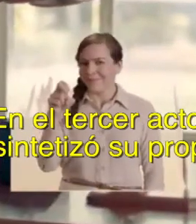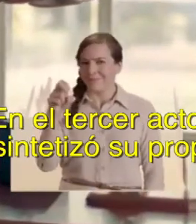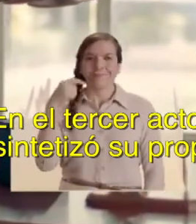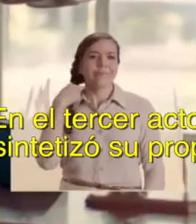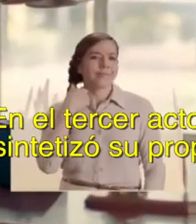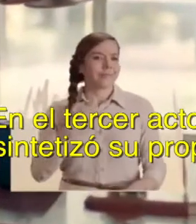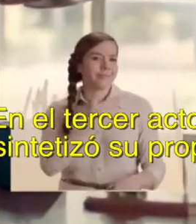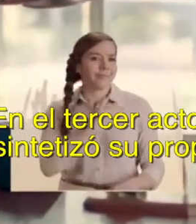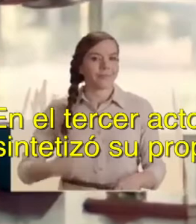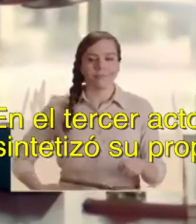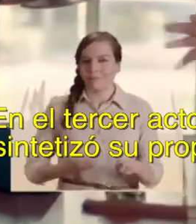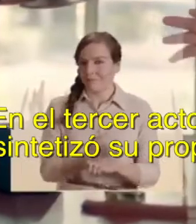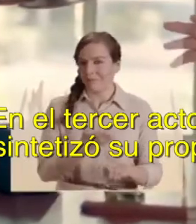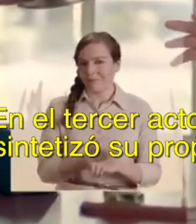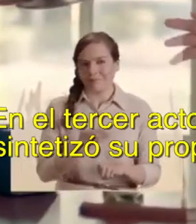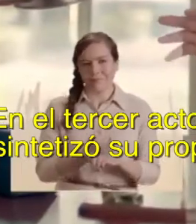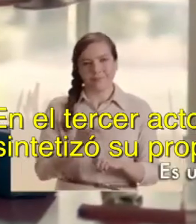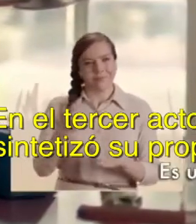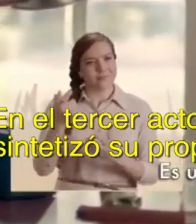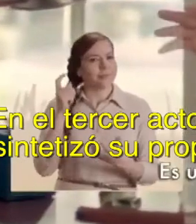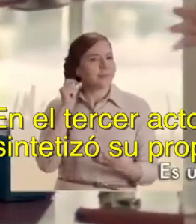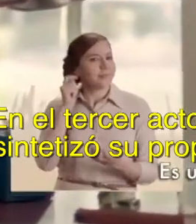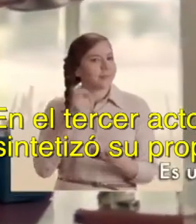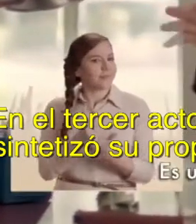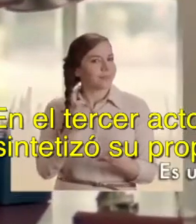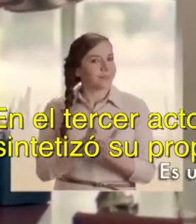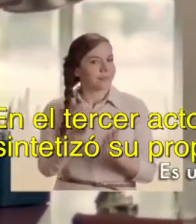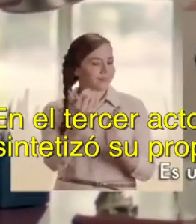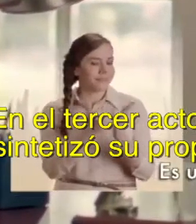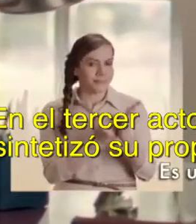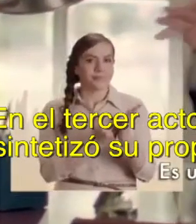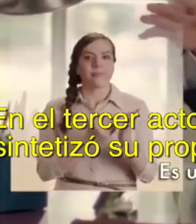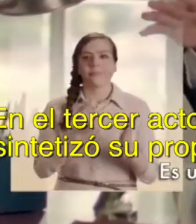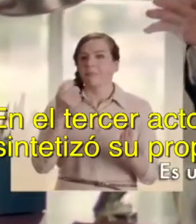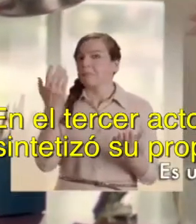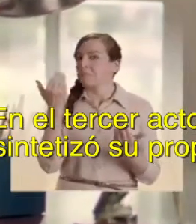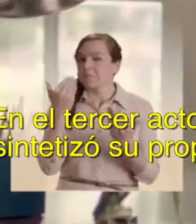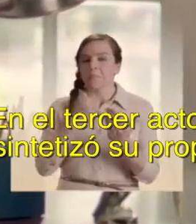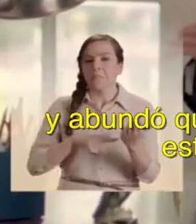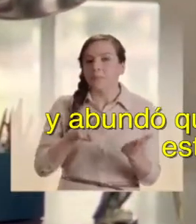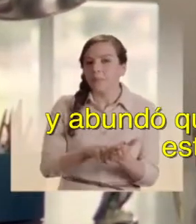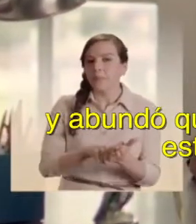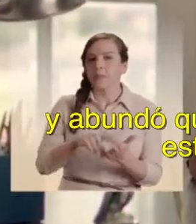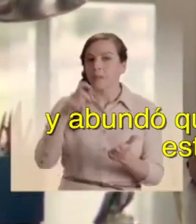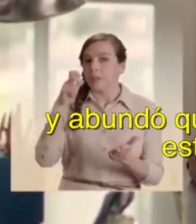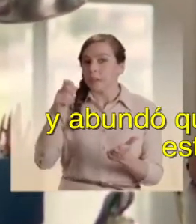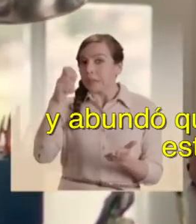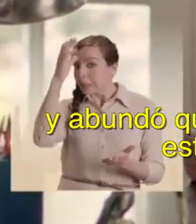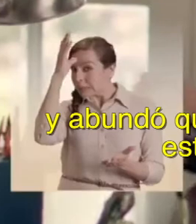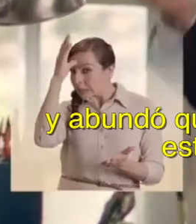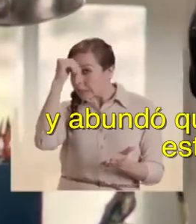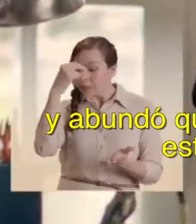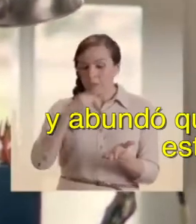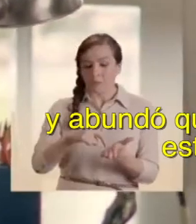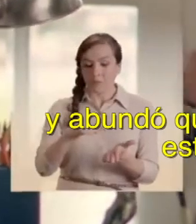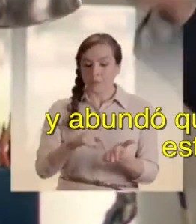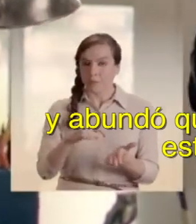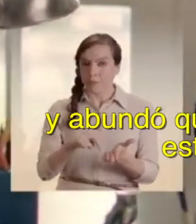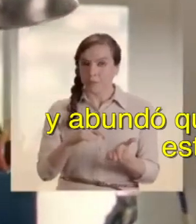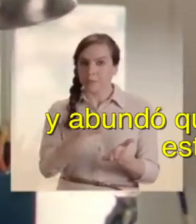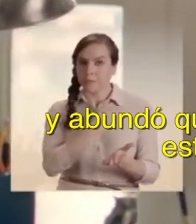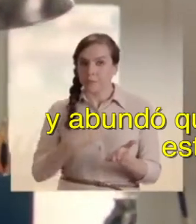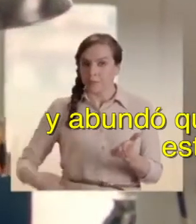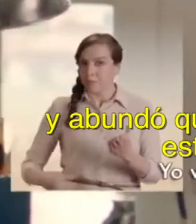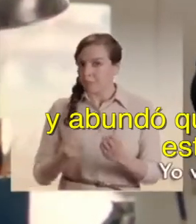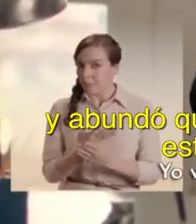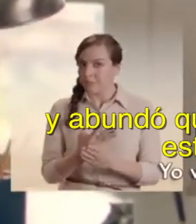que realizó el sábado 7 de abril, sintetizó su propuesta en una frase: becarios sí, sicarios no, y abundó que es mil veces mejor tener a los